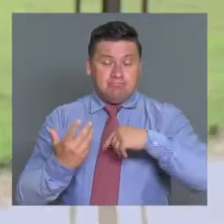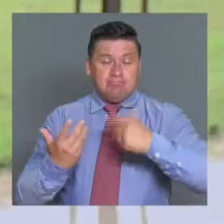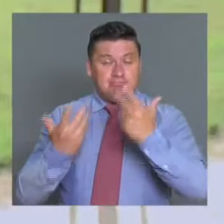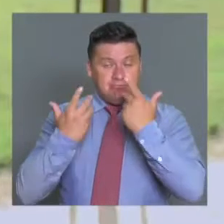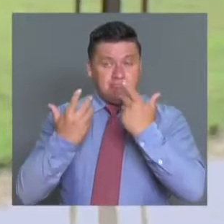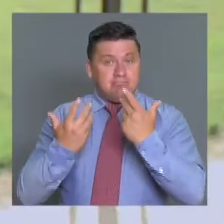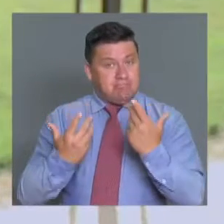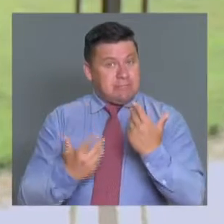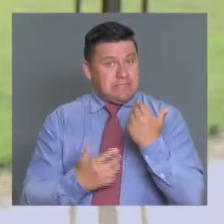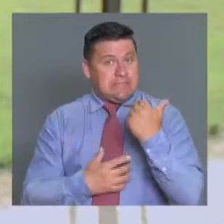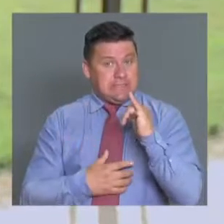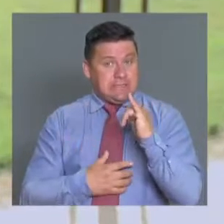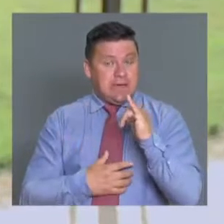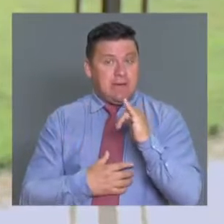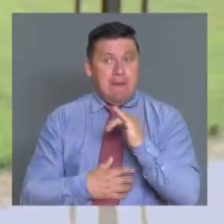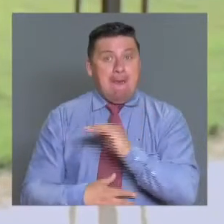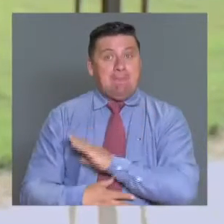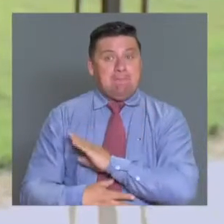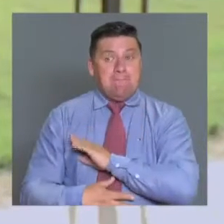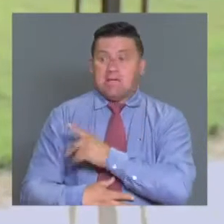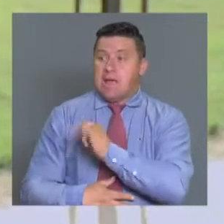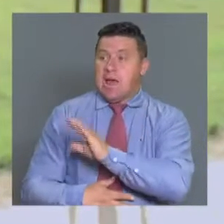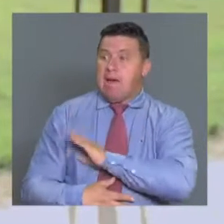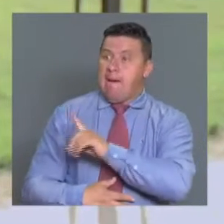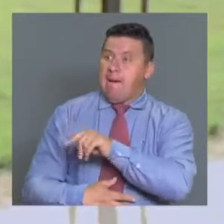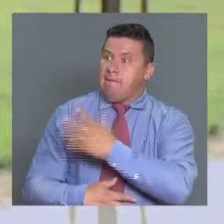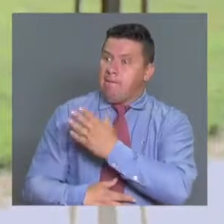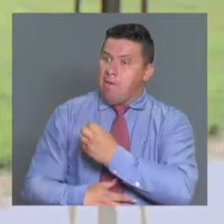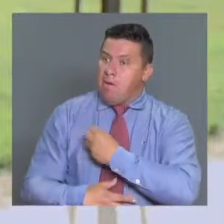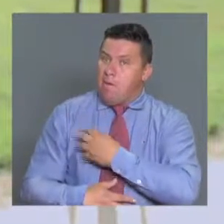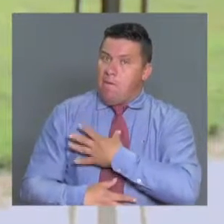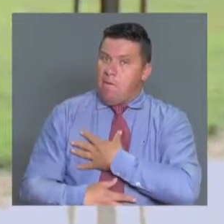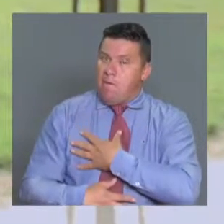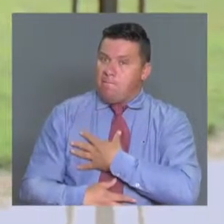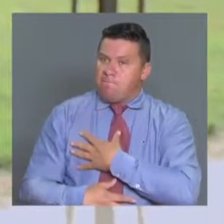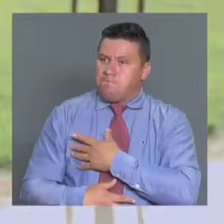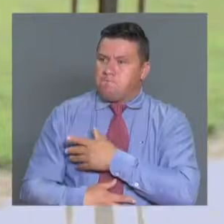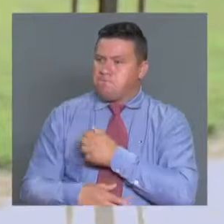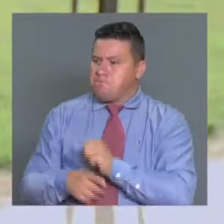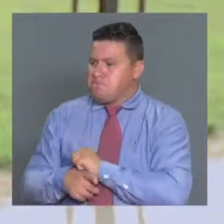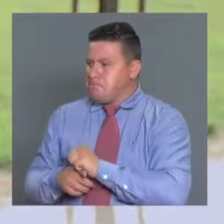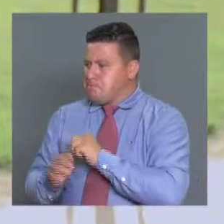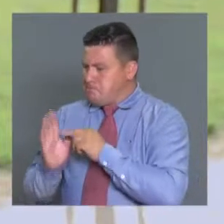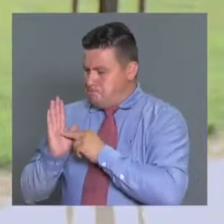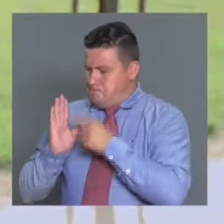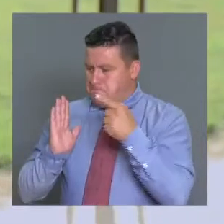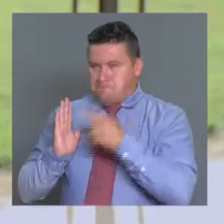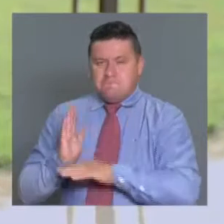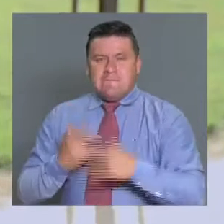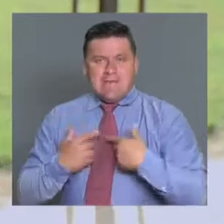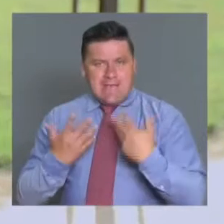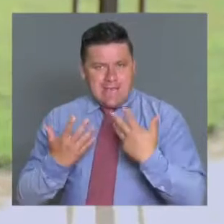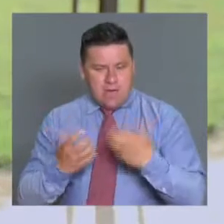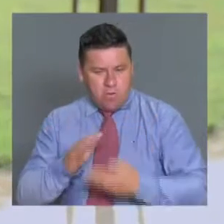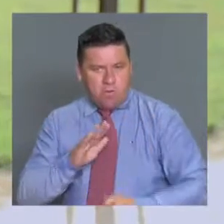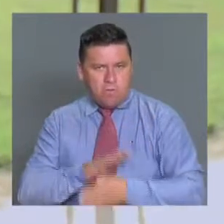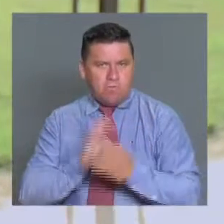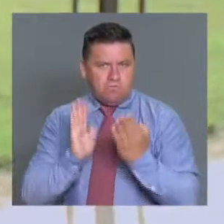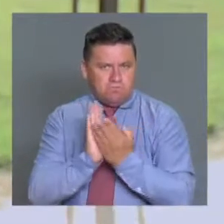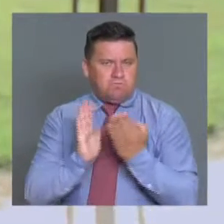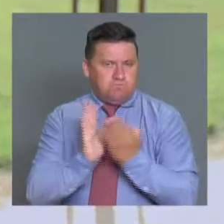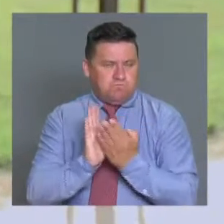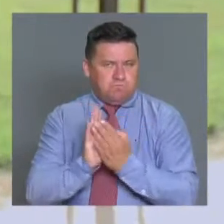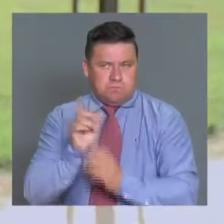los que ya están bachilleres están en sus técnicas en sus estudios pero quiero que siga estudiando